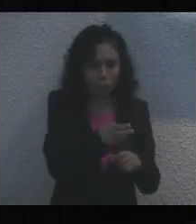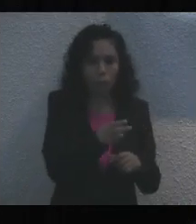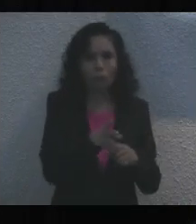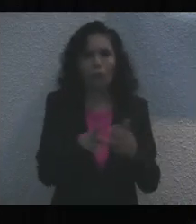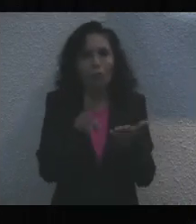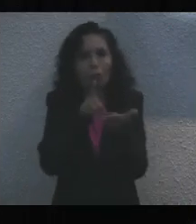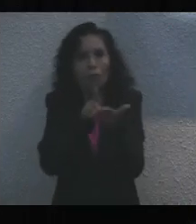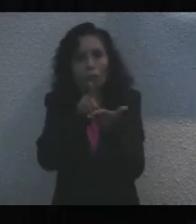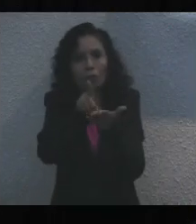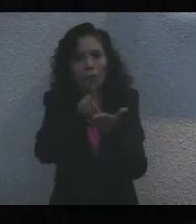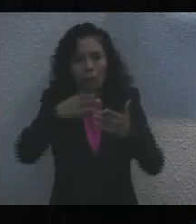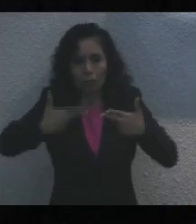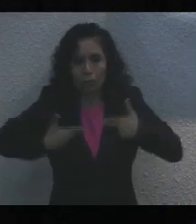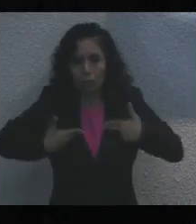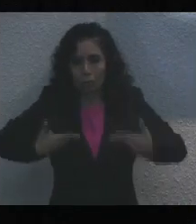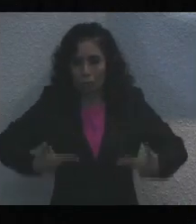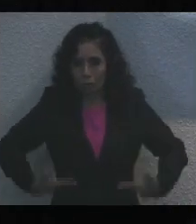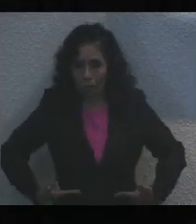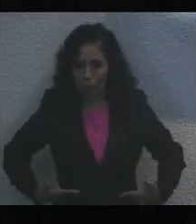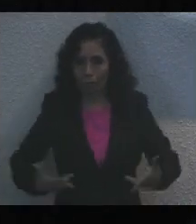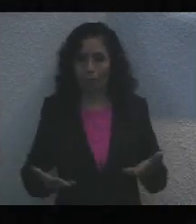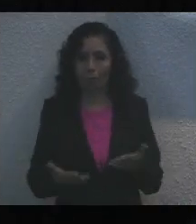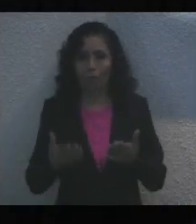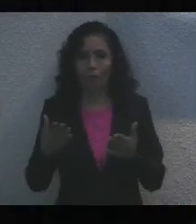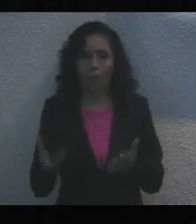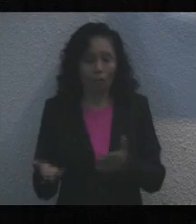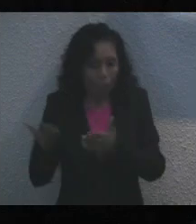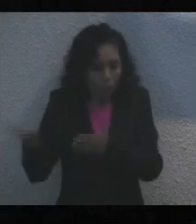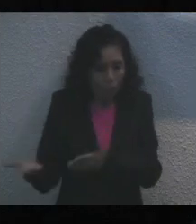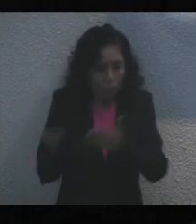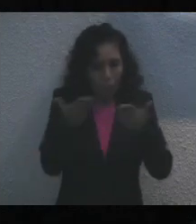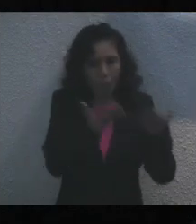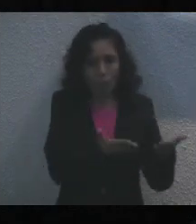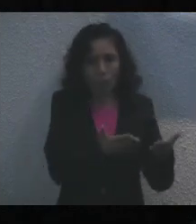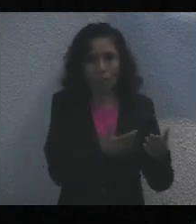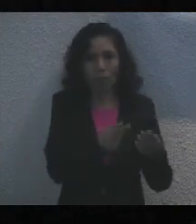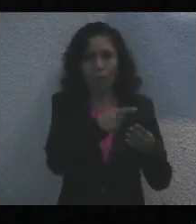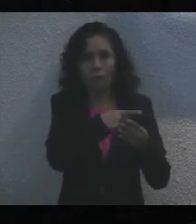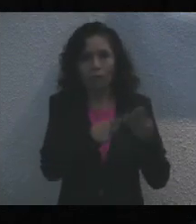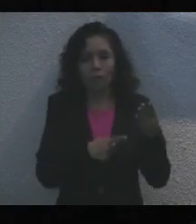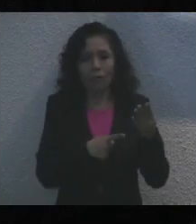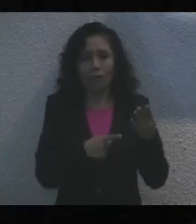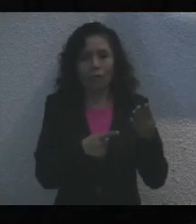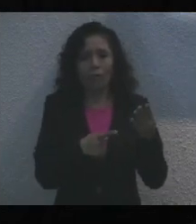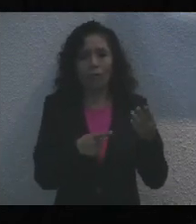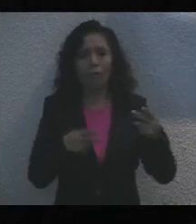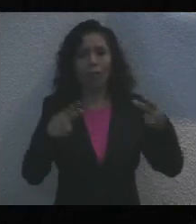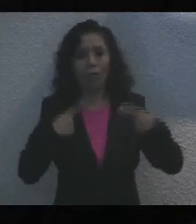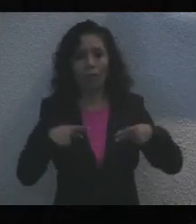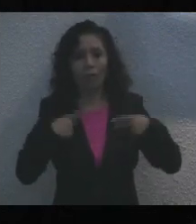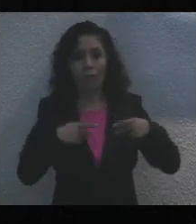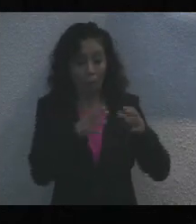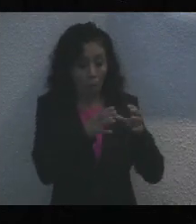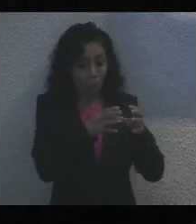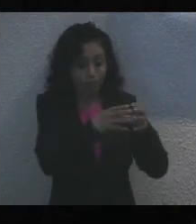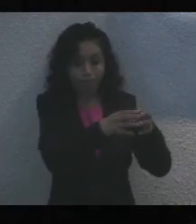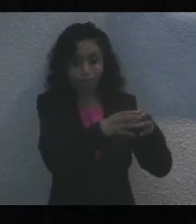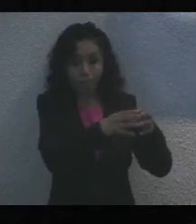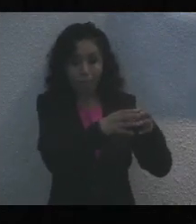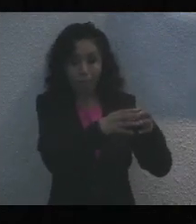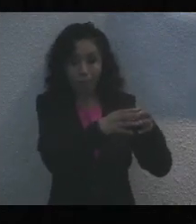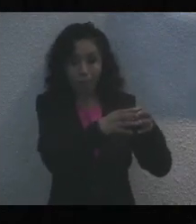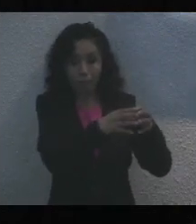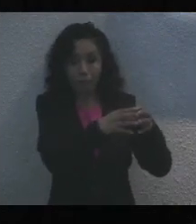Derechos Humanos del Estado en su calidad de vocal, por una persona designada por parte del Poder Judicial